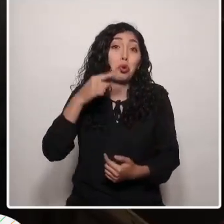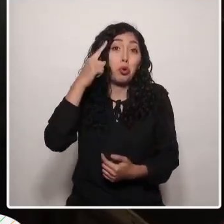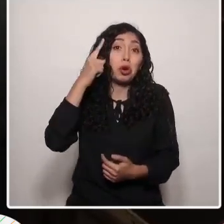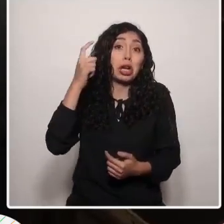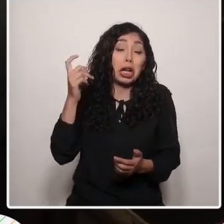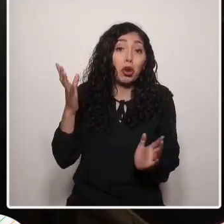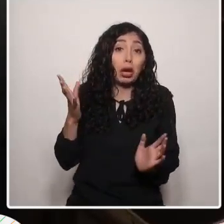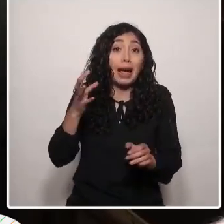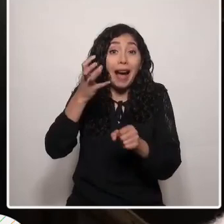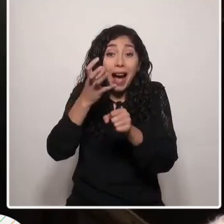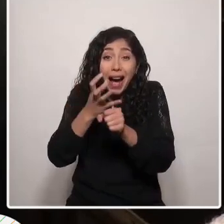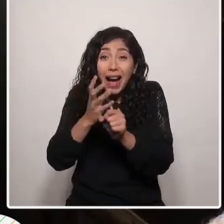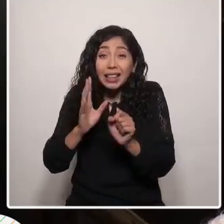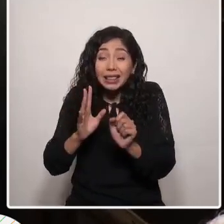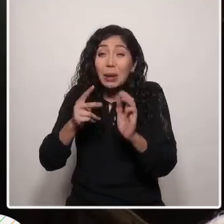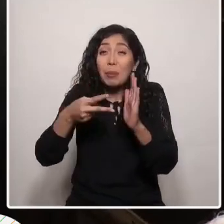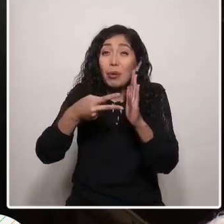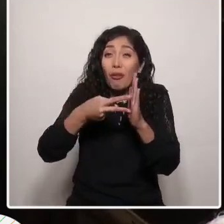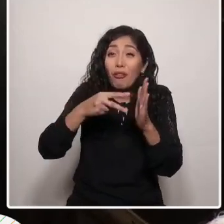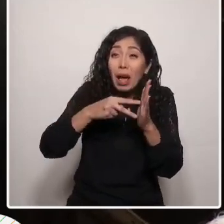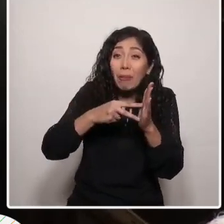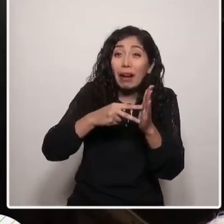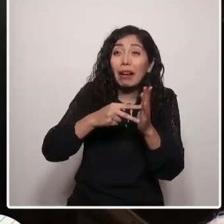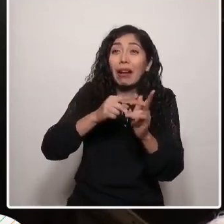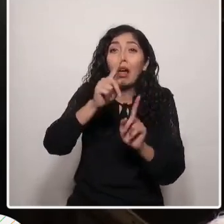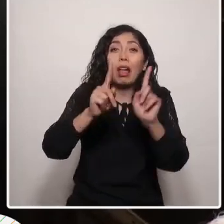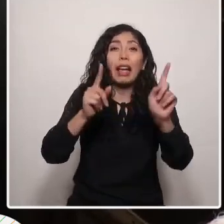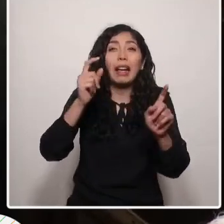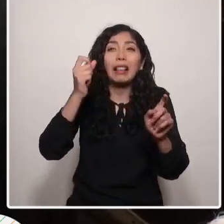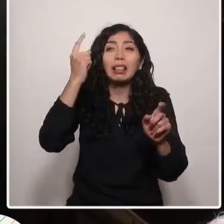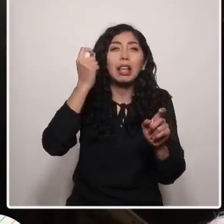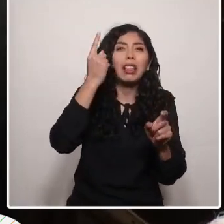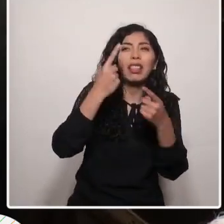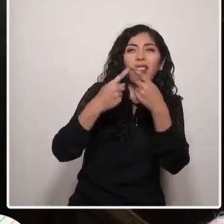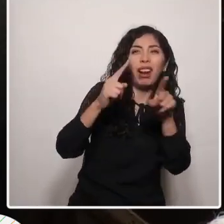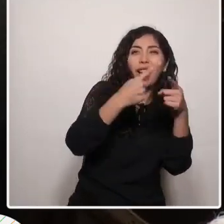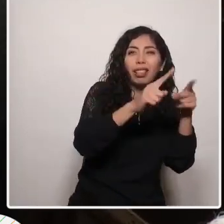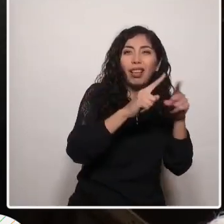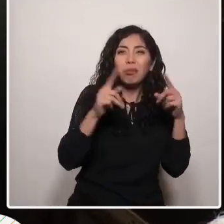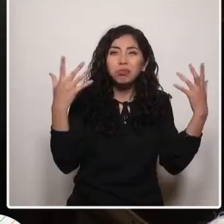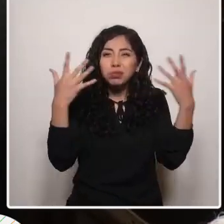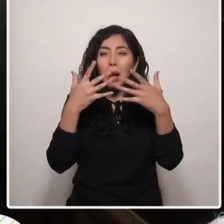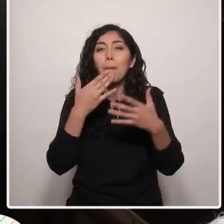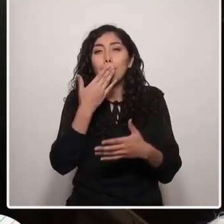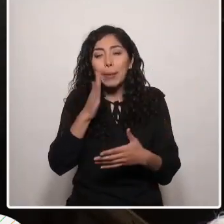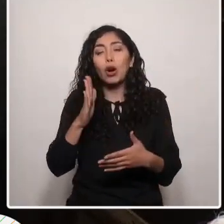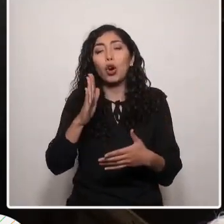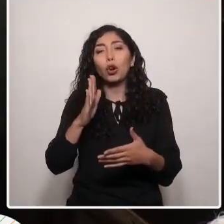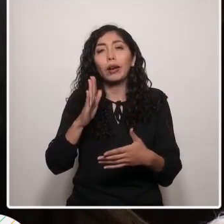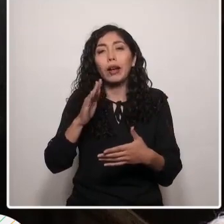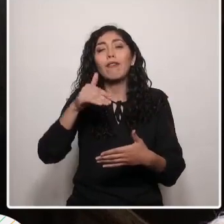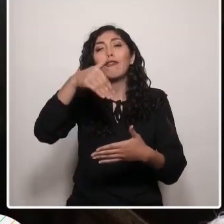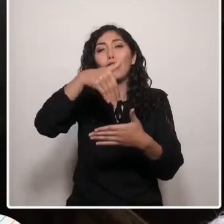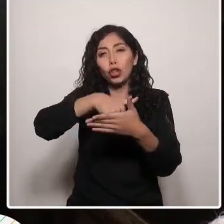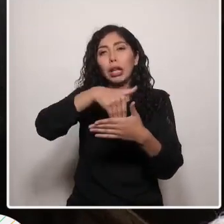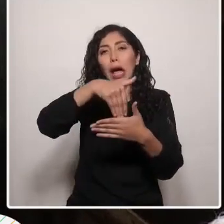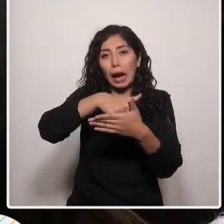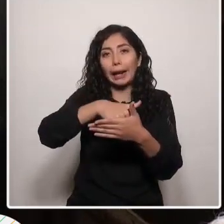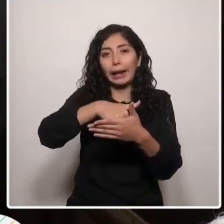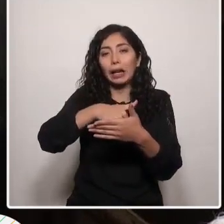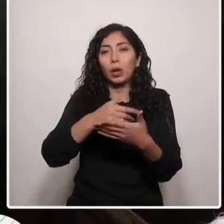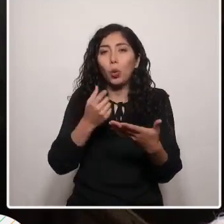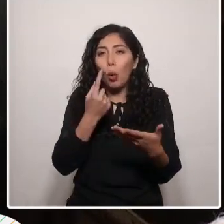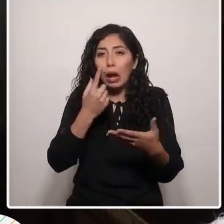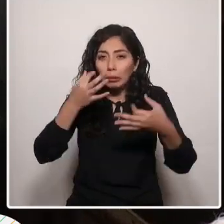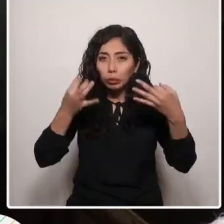tenemos problemas de interpretación diversa, yo creo que lo mejor es que procedamos a votar ambas interpretaciones que yo creo que